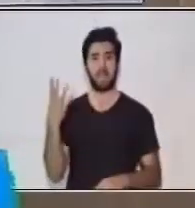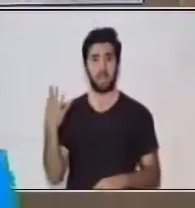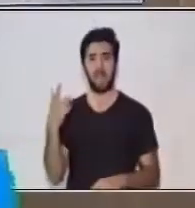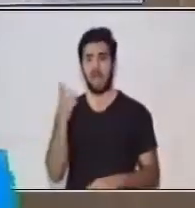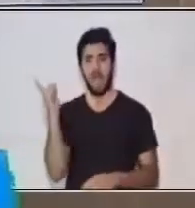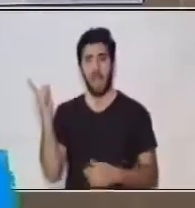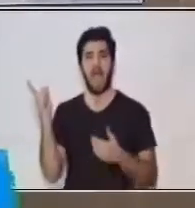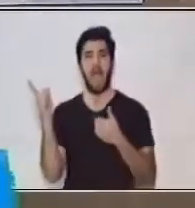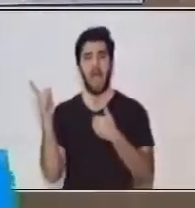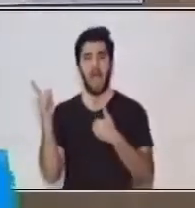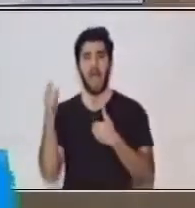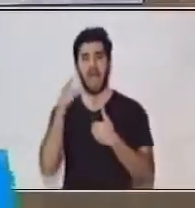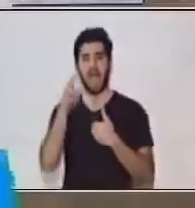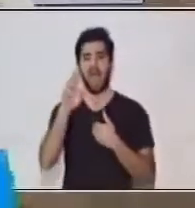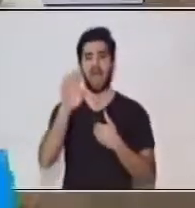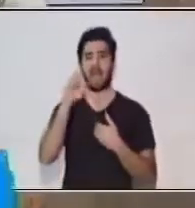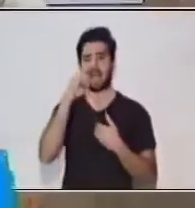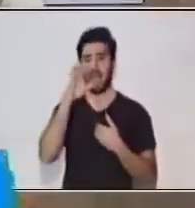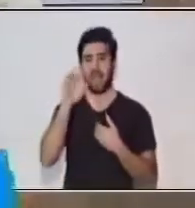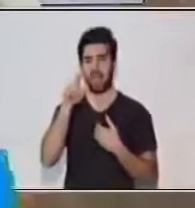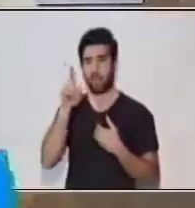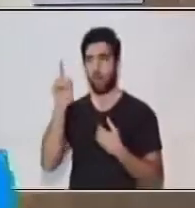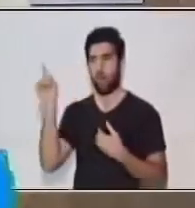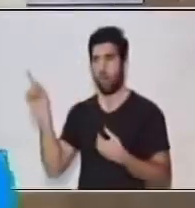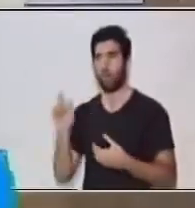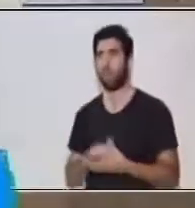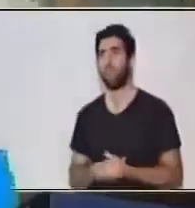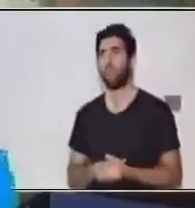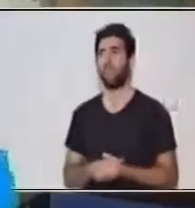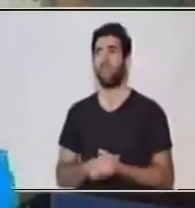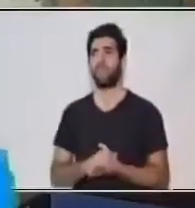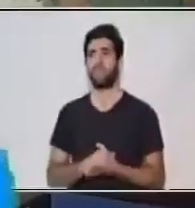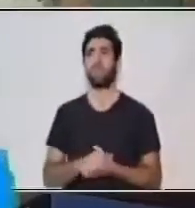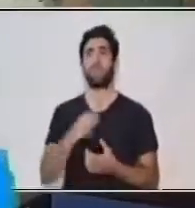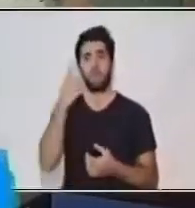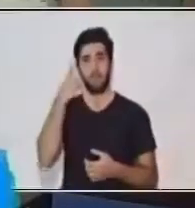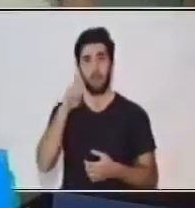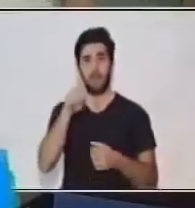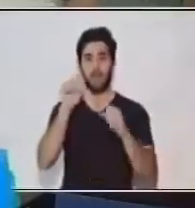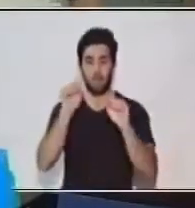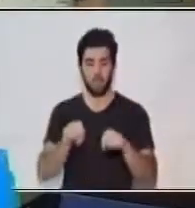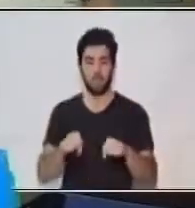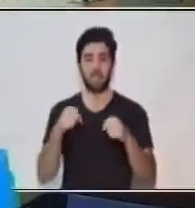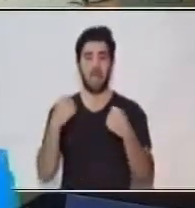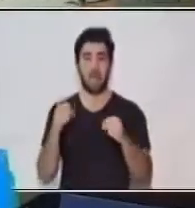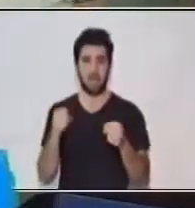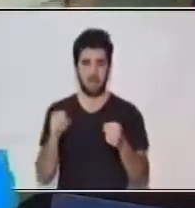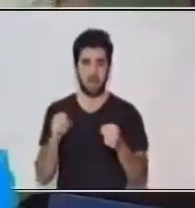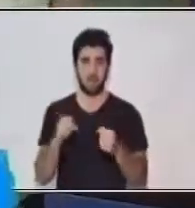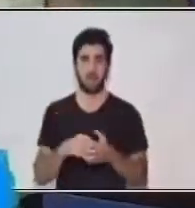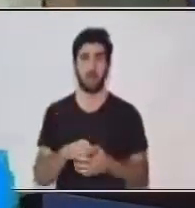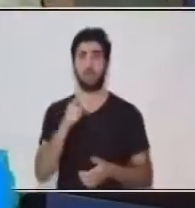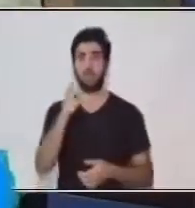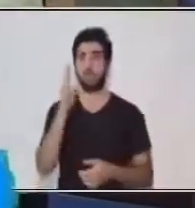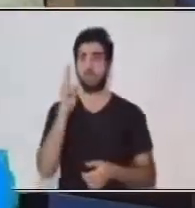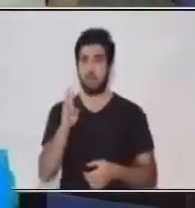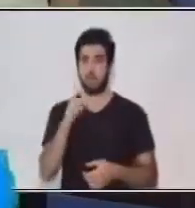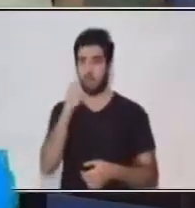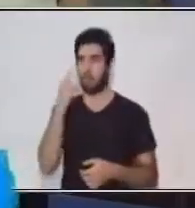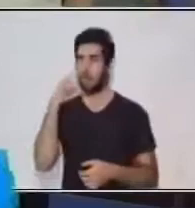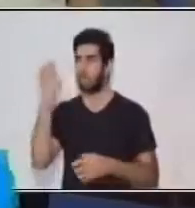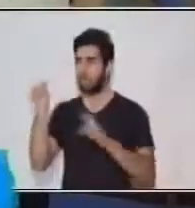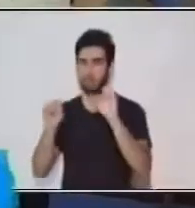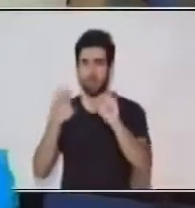para ustedes. Sí, hay incluso 3 retos para que ustedes puedan realizarlo, siempre y cuando nosotros hayamos tomado todos